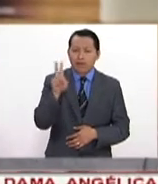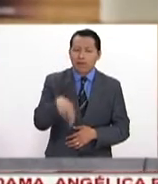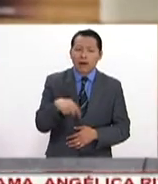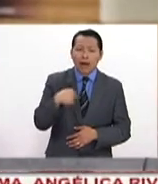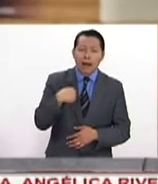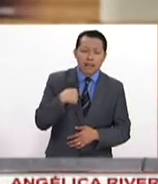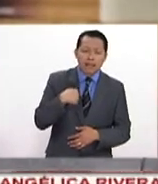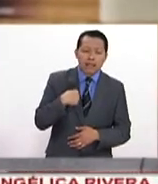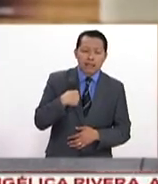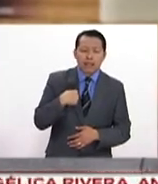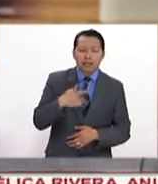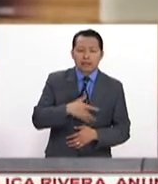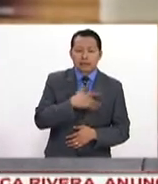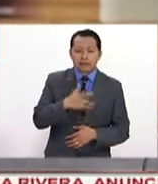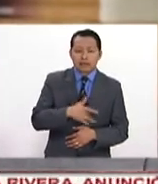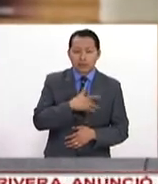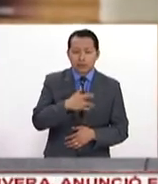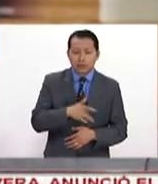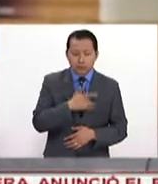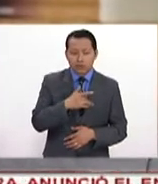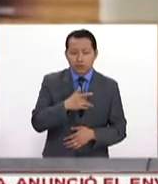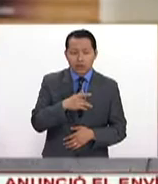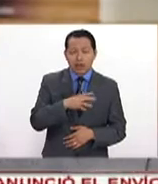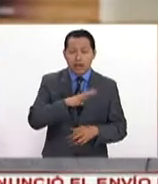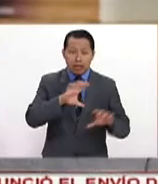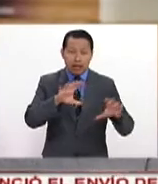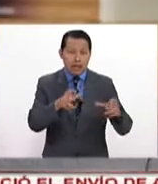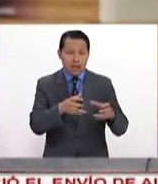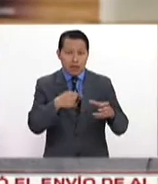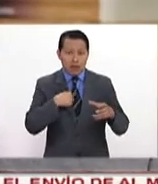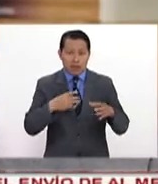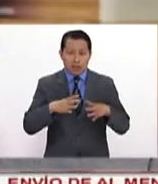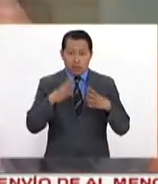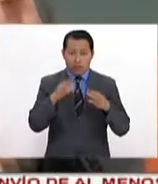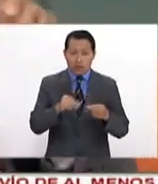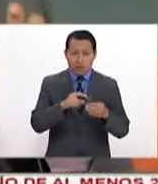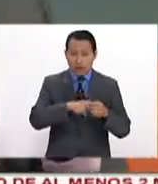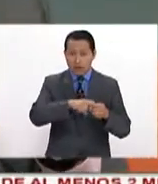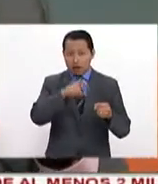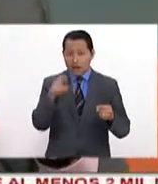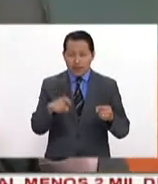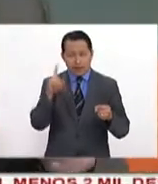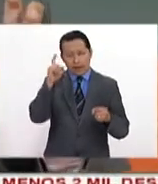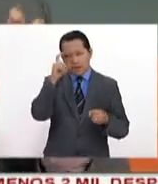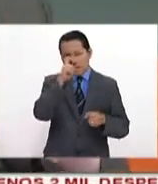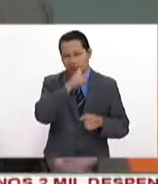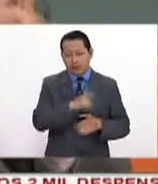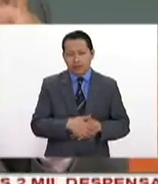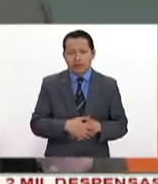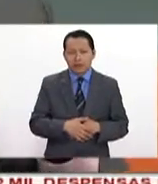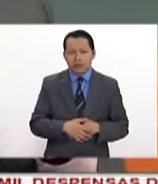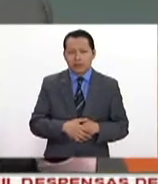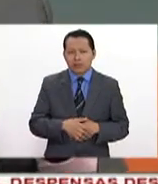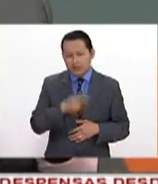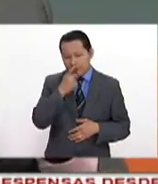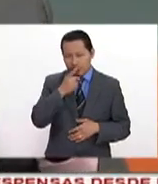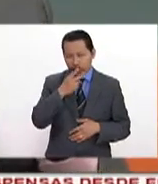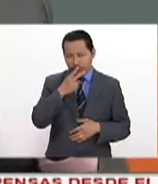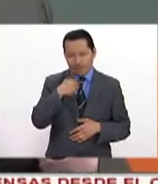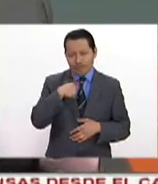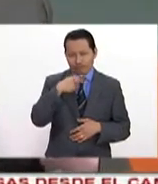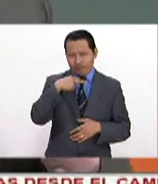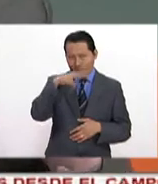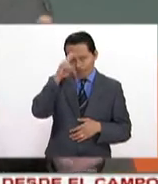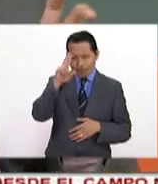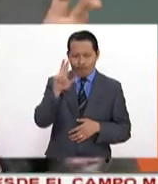mí separarme de la organización que fundé. Dijo que no es ingenuo, entendiendo que